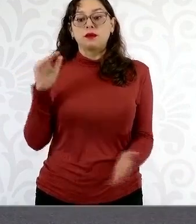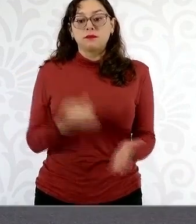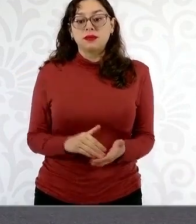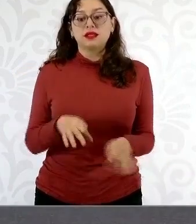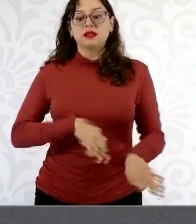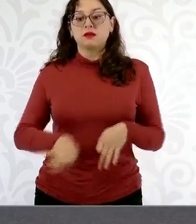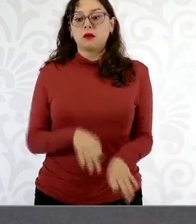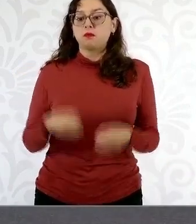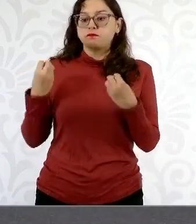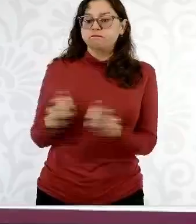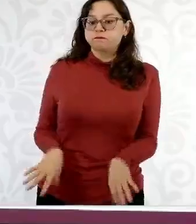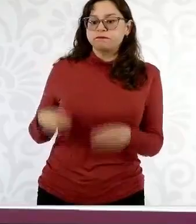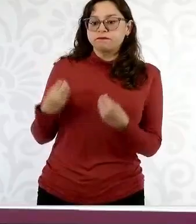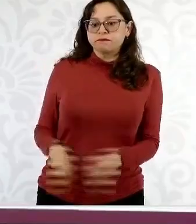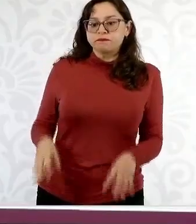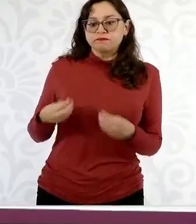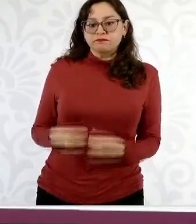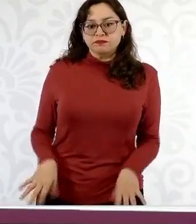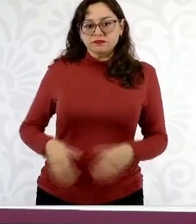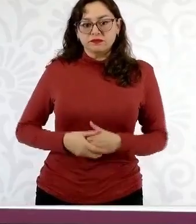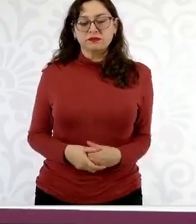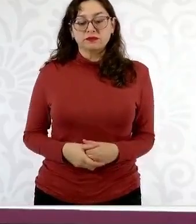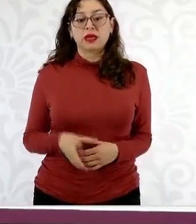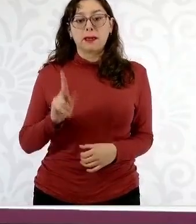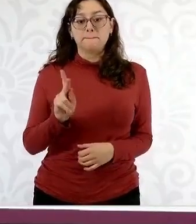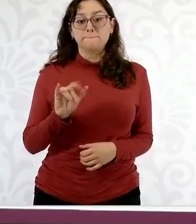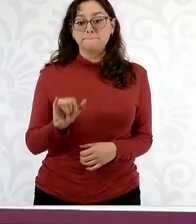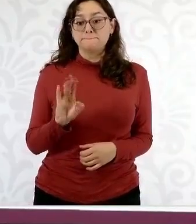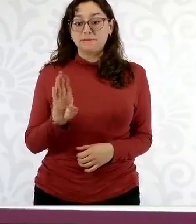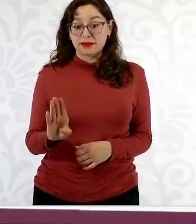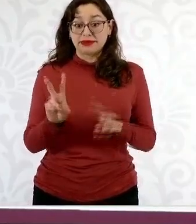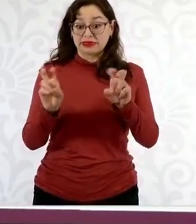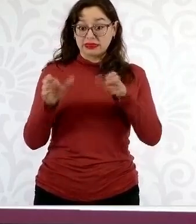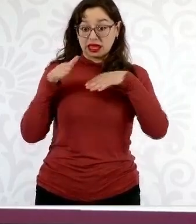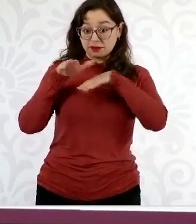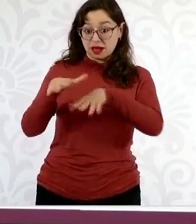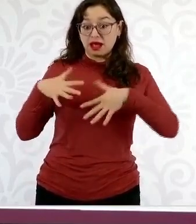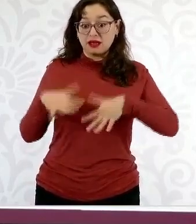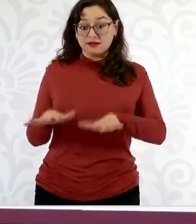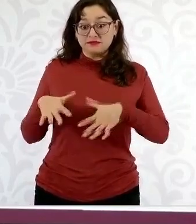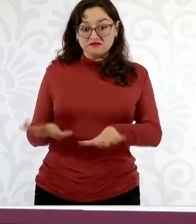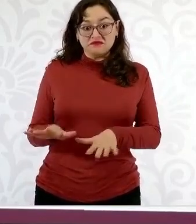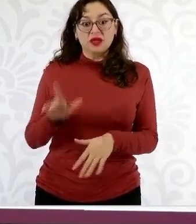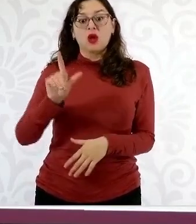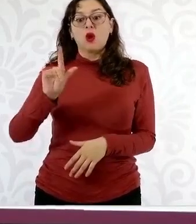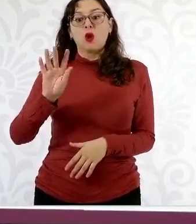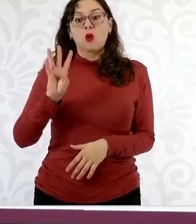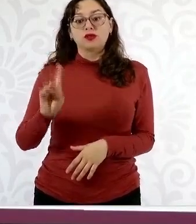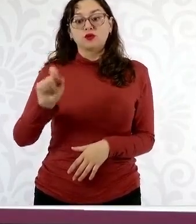El Producto Interno Bruto de la industria textil ha disminuido a una tasa anual de 4.8, es decir, cada año perdemos